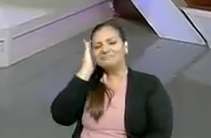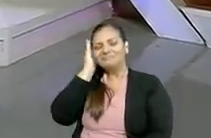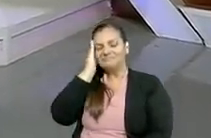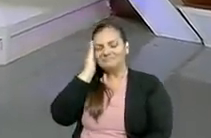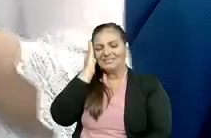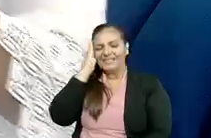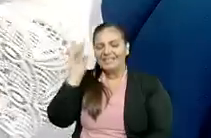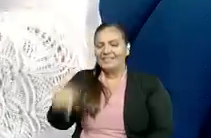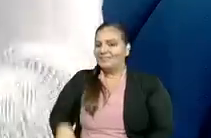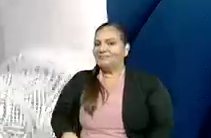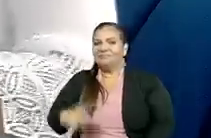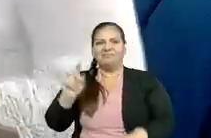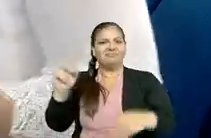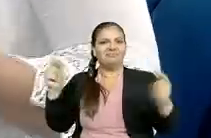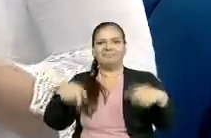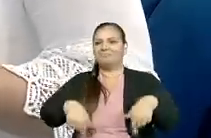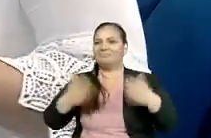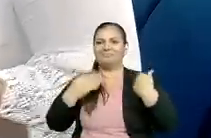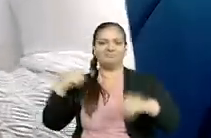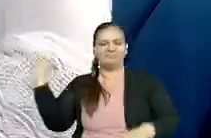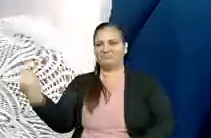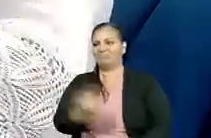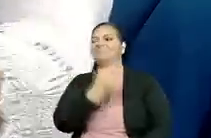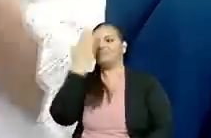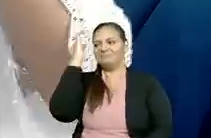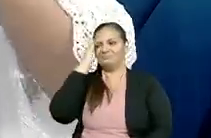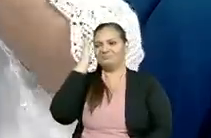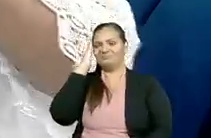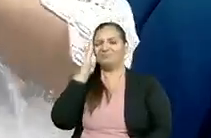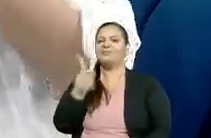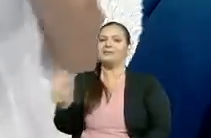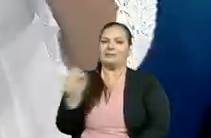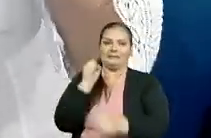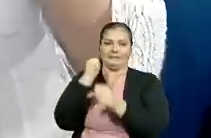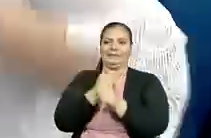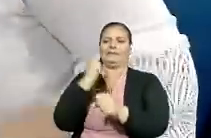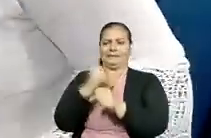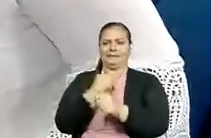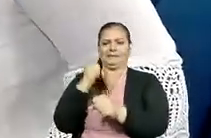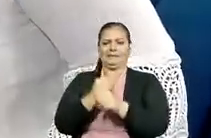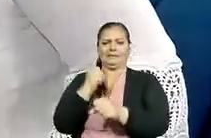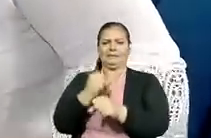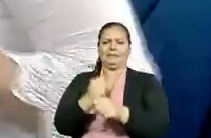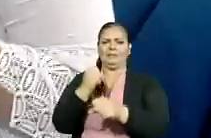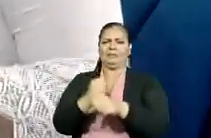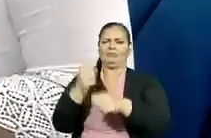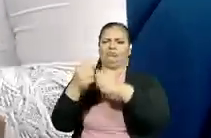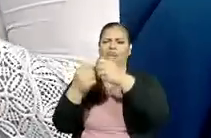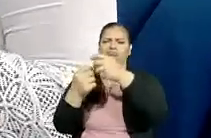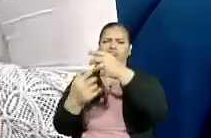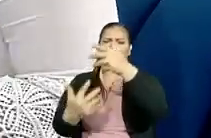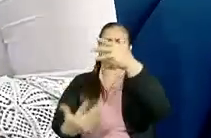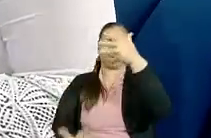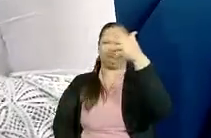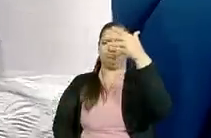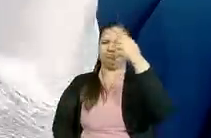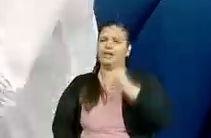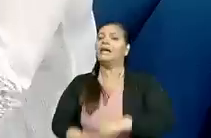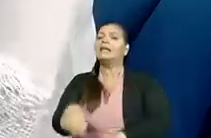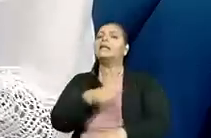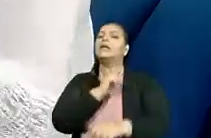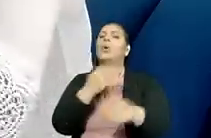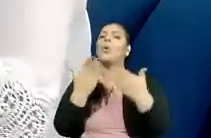es innegable y nos consta a los guayaquileños y a los que no siendo guayaquileños viven en la ciudad de Guayaquil a lo largo de los últimos 30